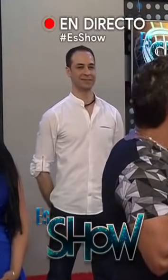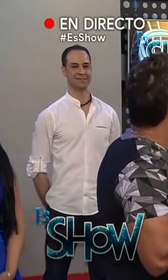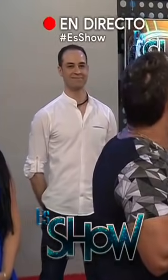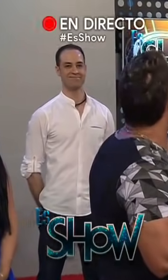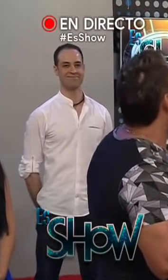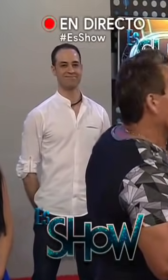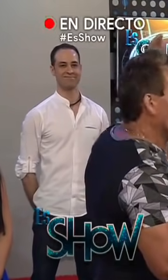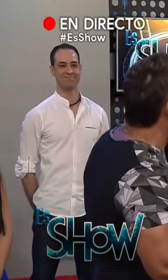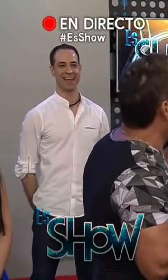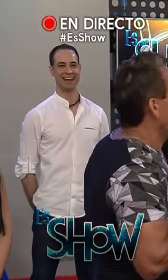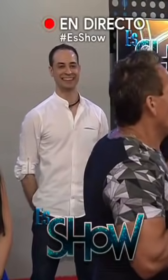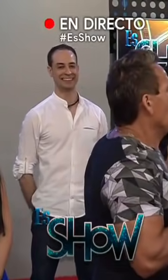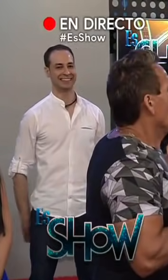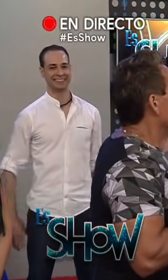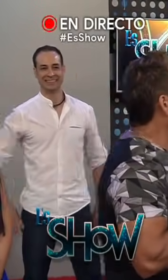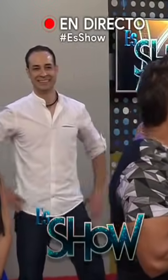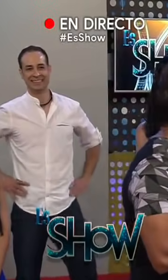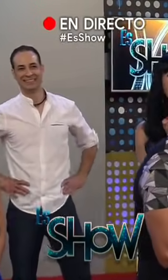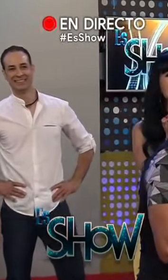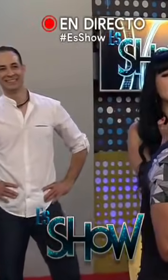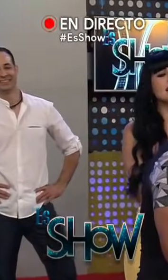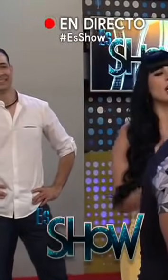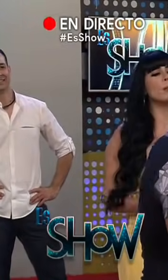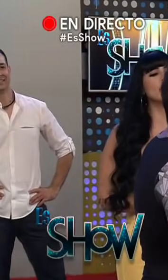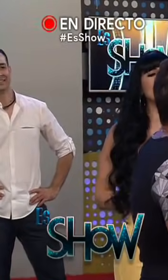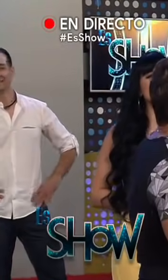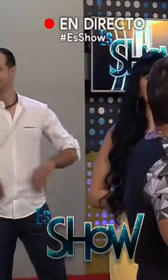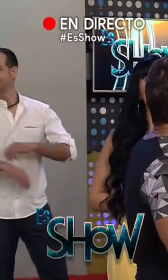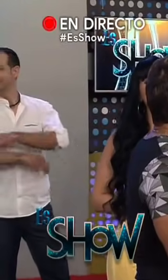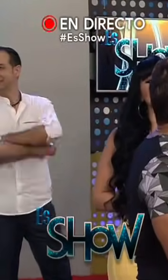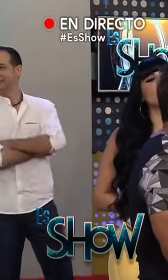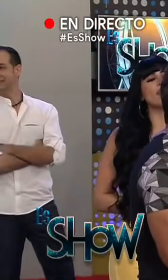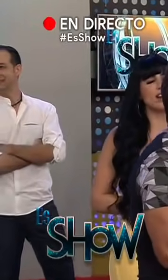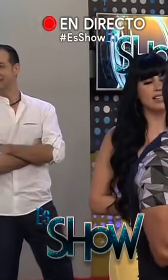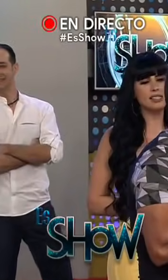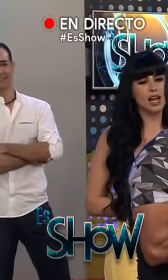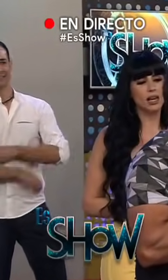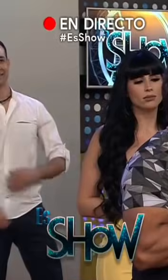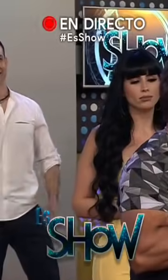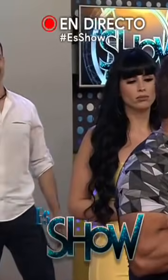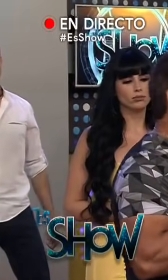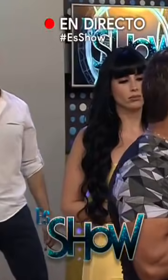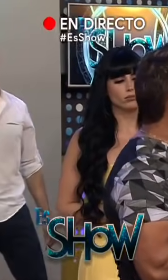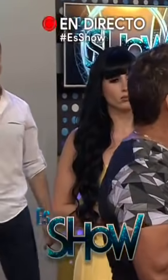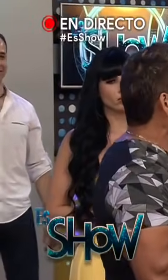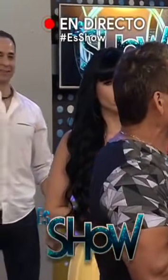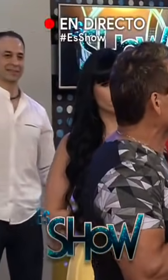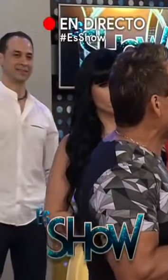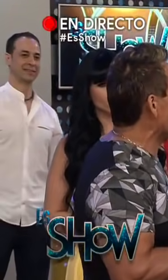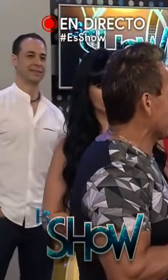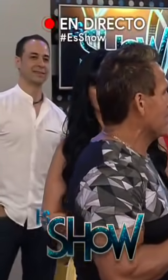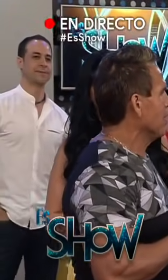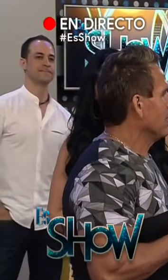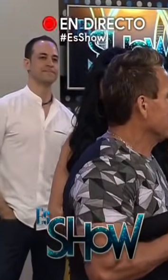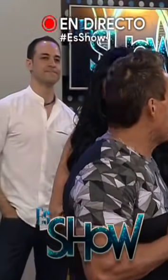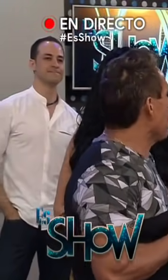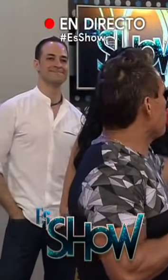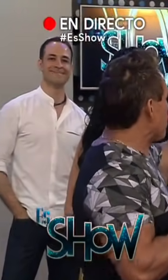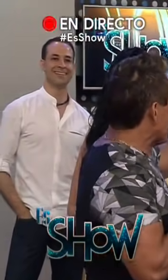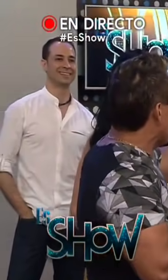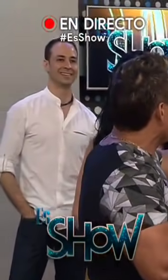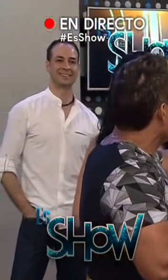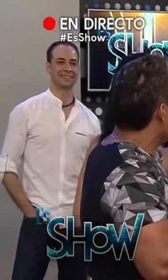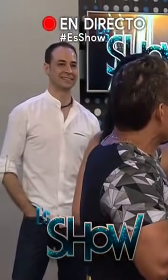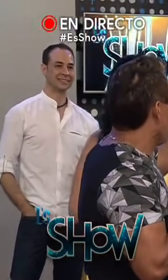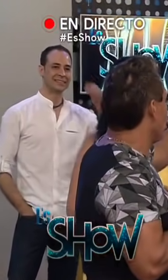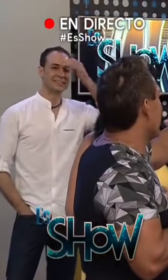Lo conozco. No. Mente cochambrosa. Lo conozco al llamas. El llamas cree que está casado ya con las personas que salen. Y es más,